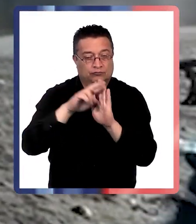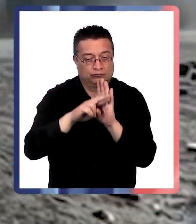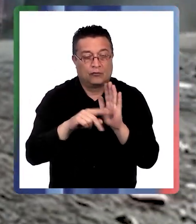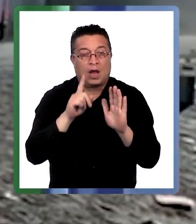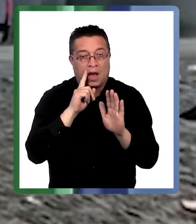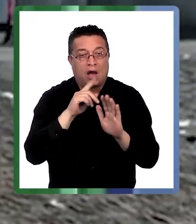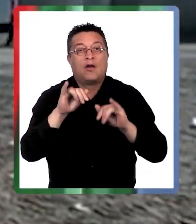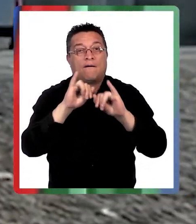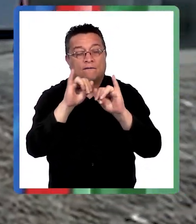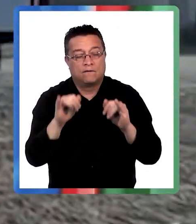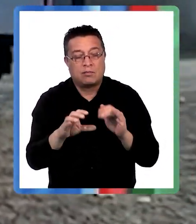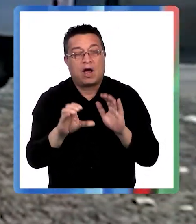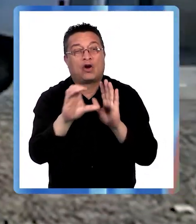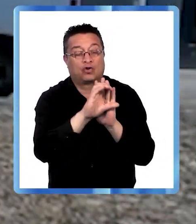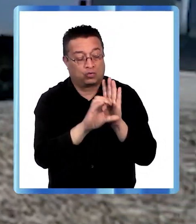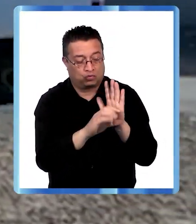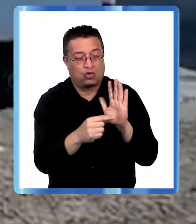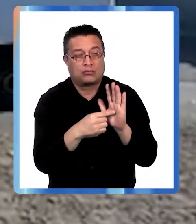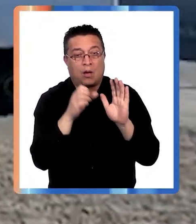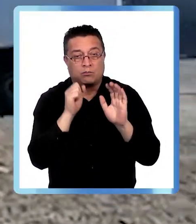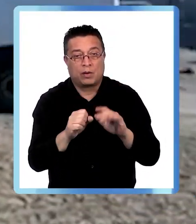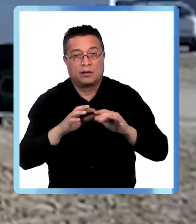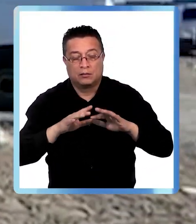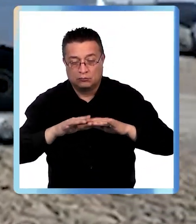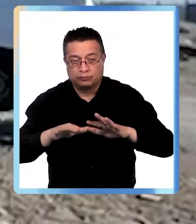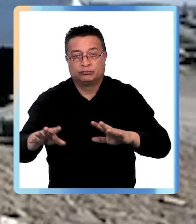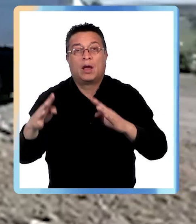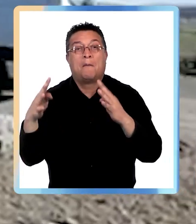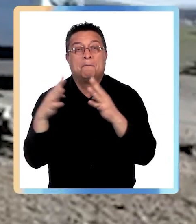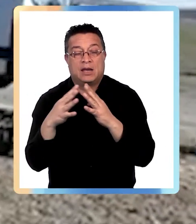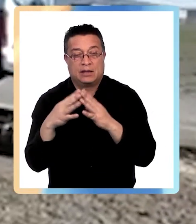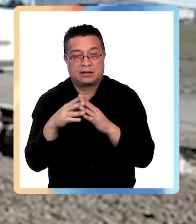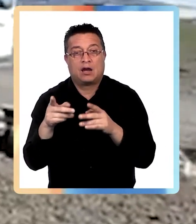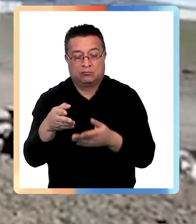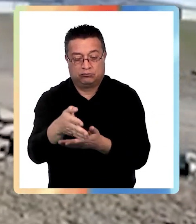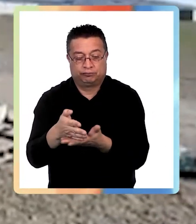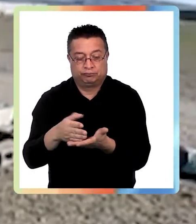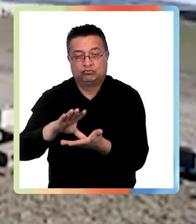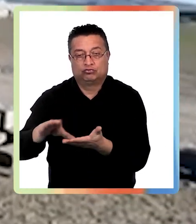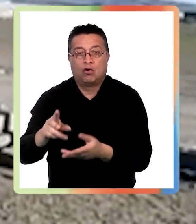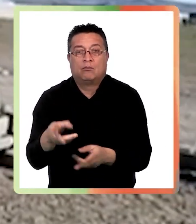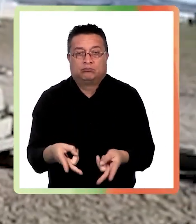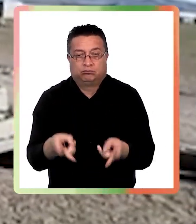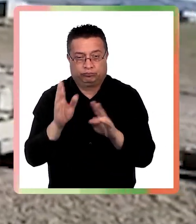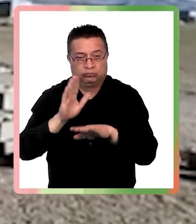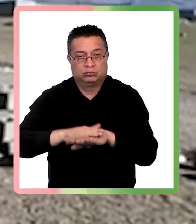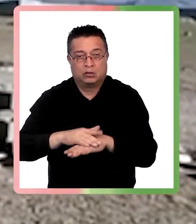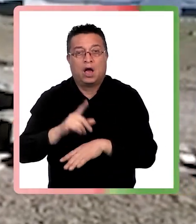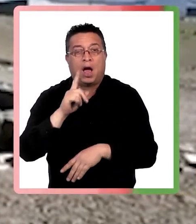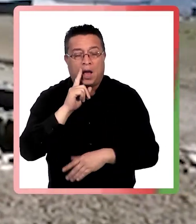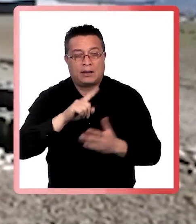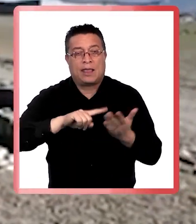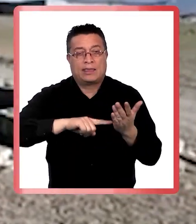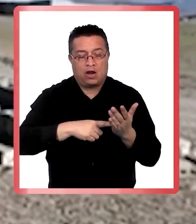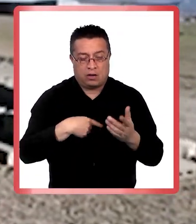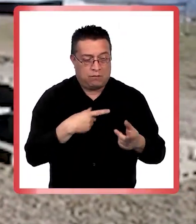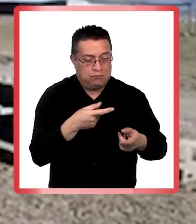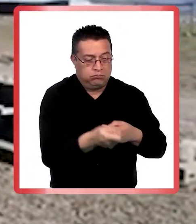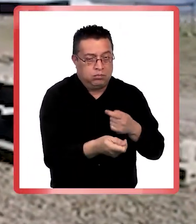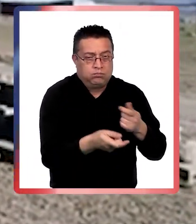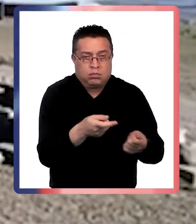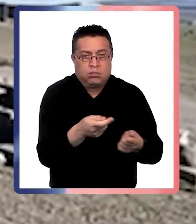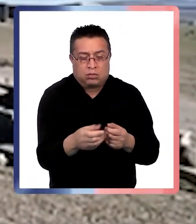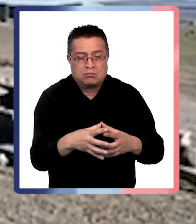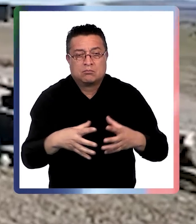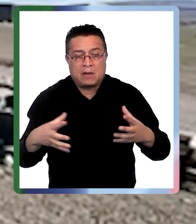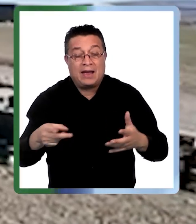una, digamos, modalidad constitucional que nos permite desplegar militares en la frontera. Hemos ido adquiriendo tecnología y lo